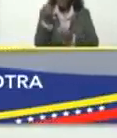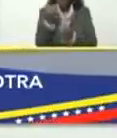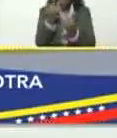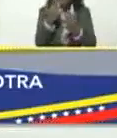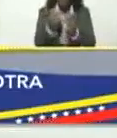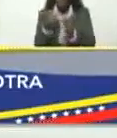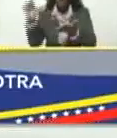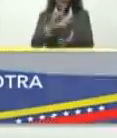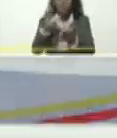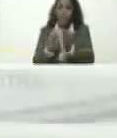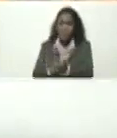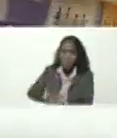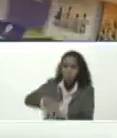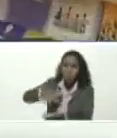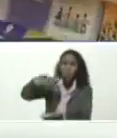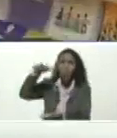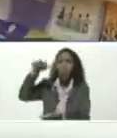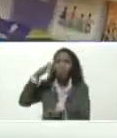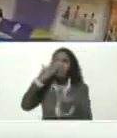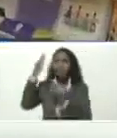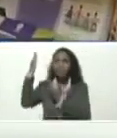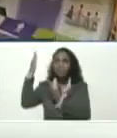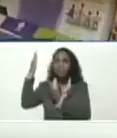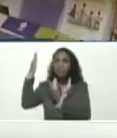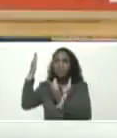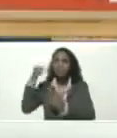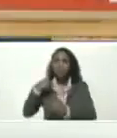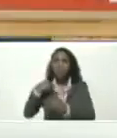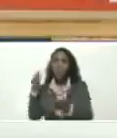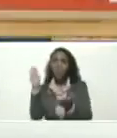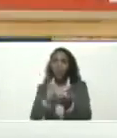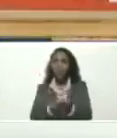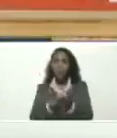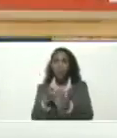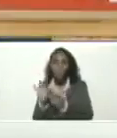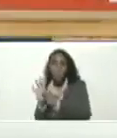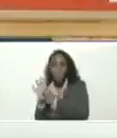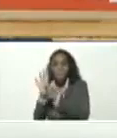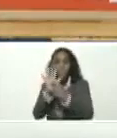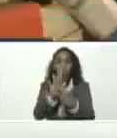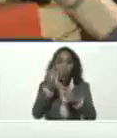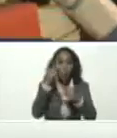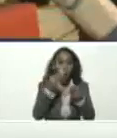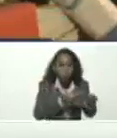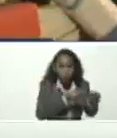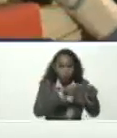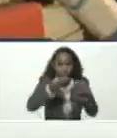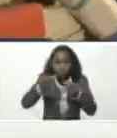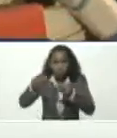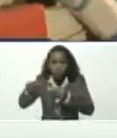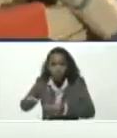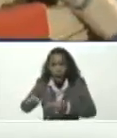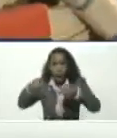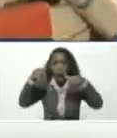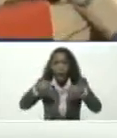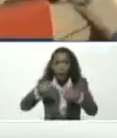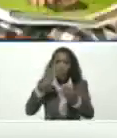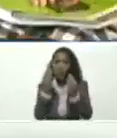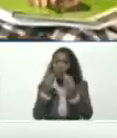que hemos mostrado estos días, entre tantos, vamos a poner esto por aquí, ¿verdad? Entre tantos